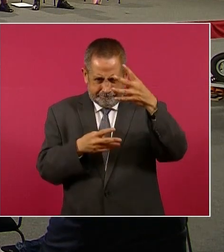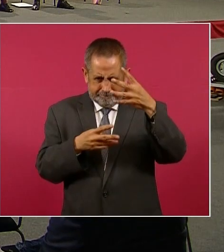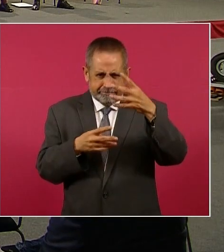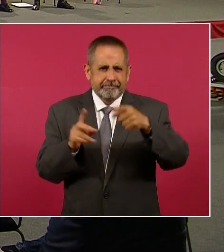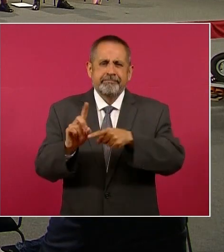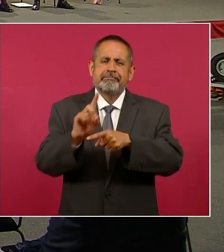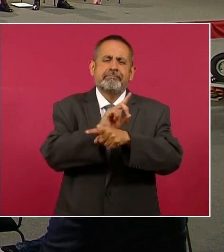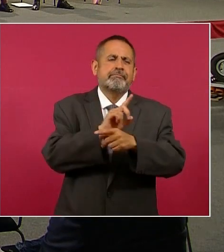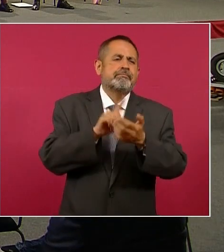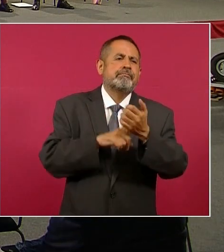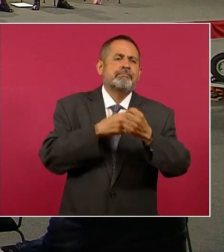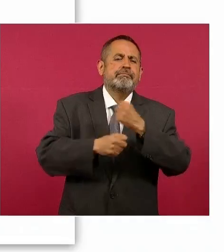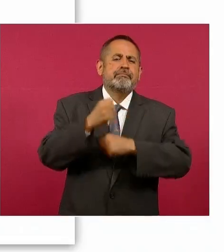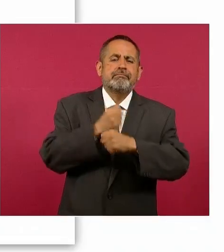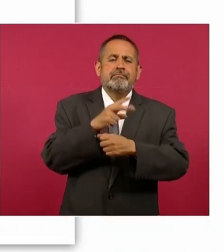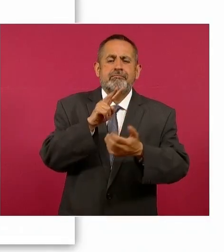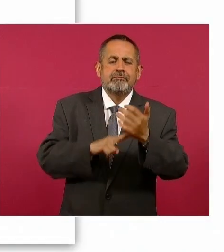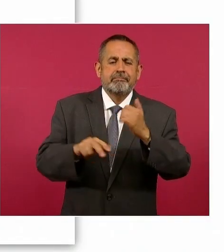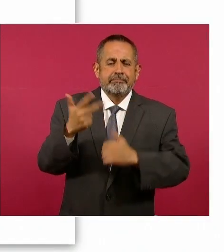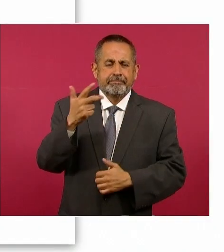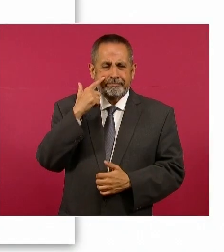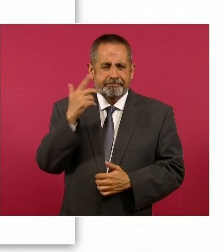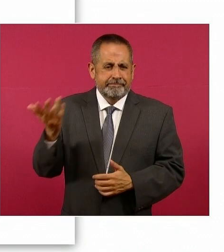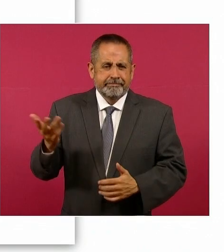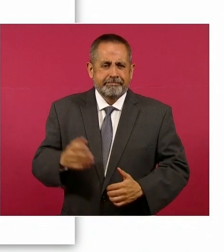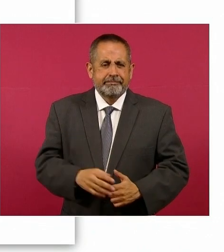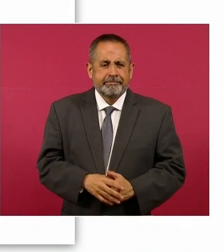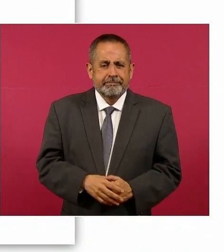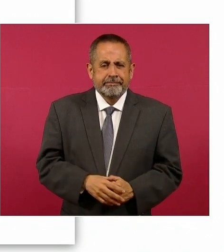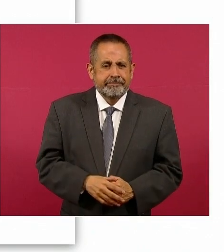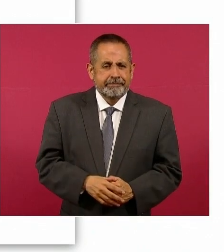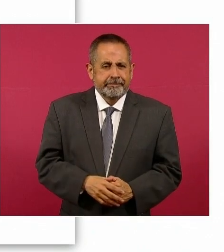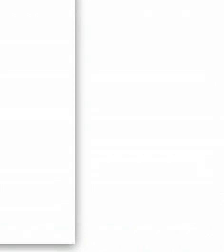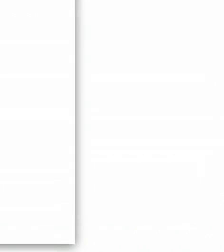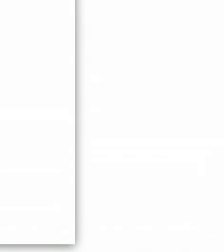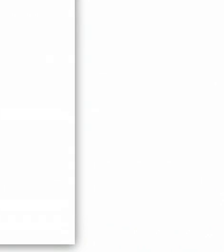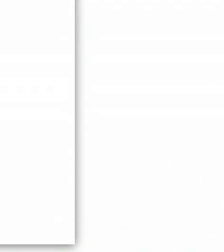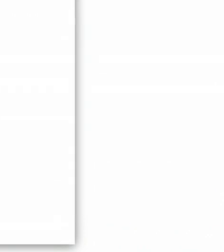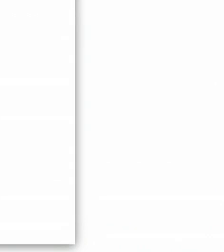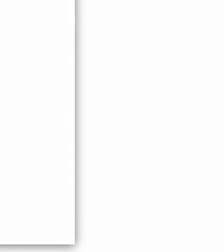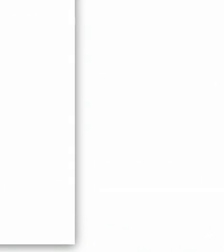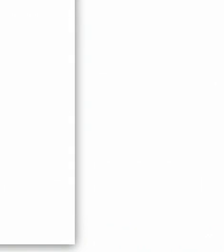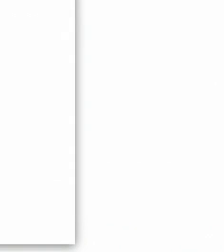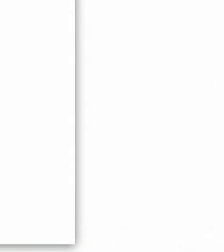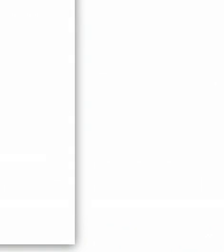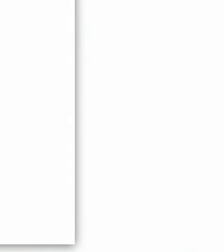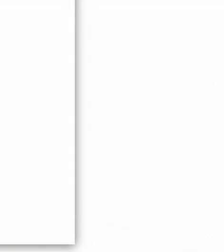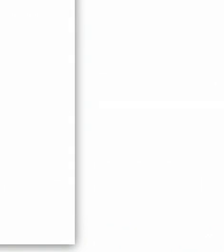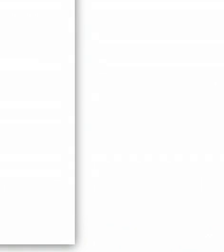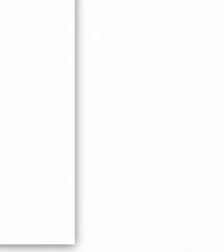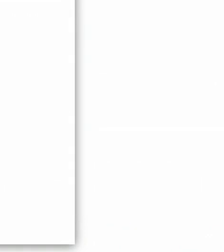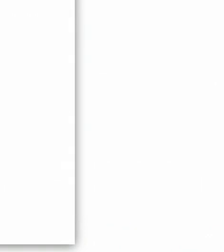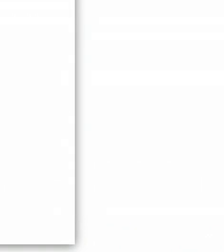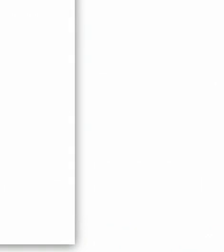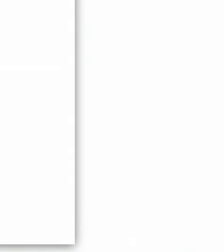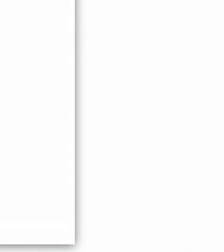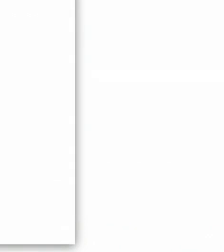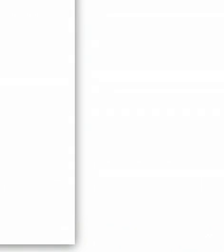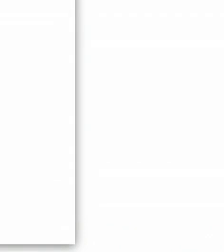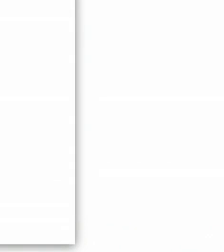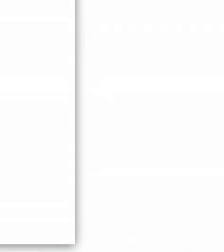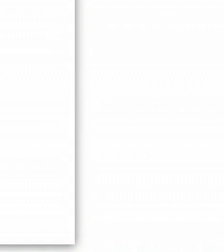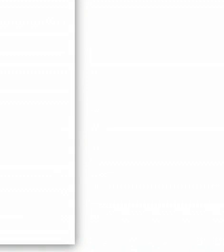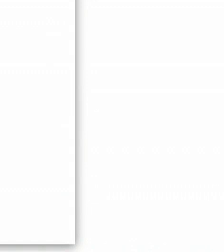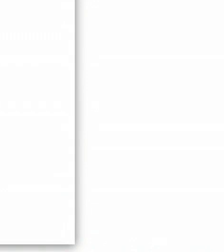del 2013. El propósito es generar entradas a su sitio como si fuese una publicación actual.